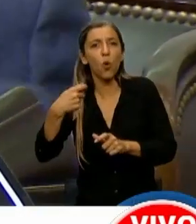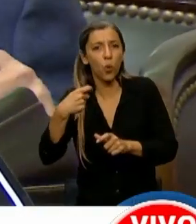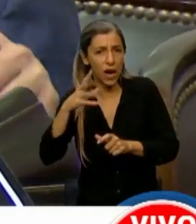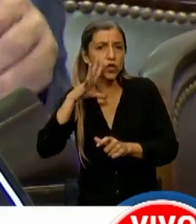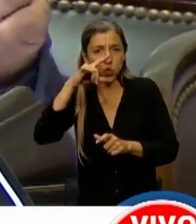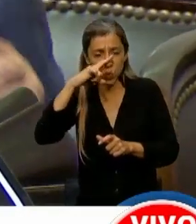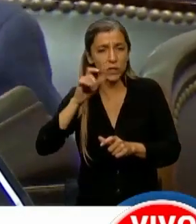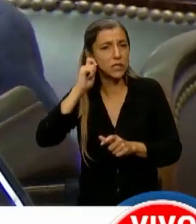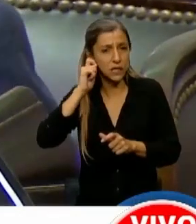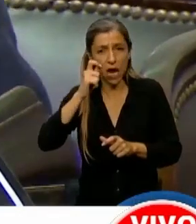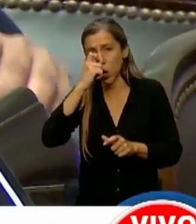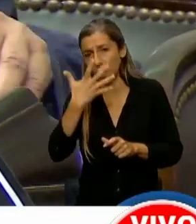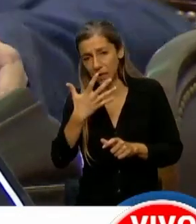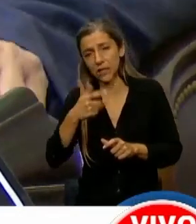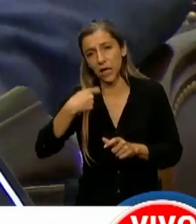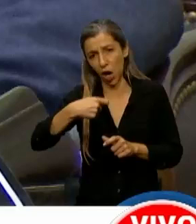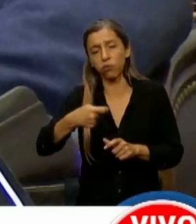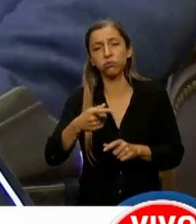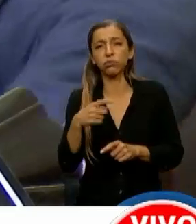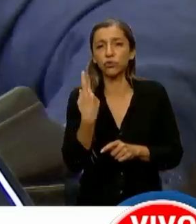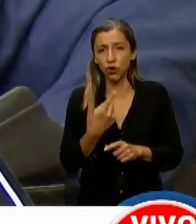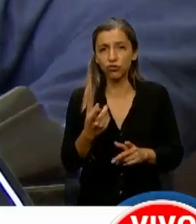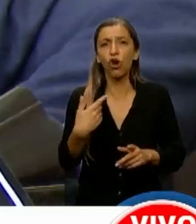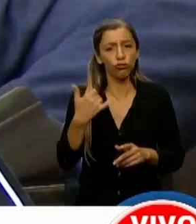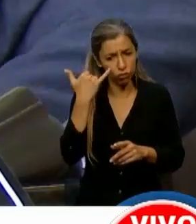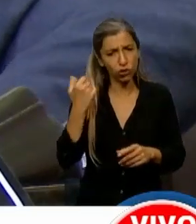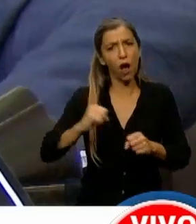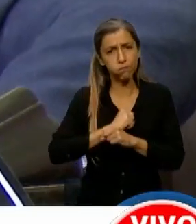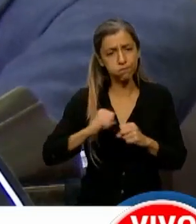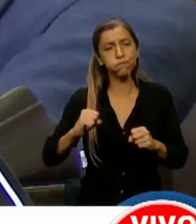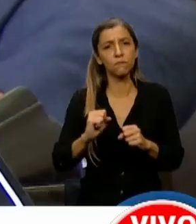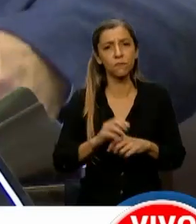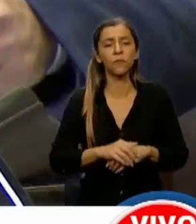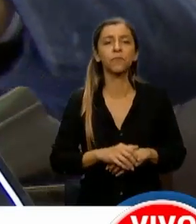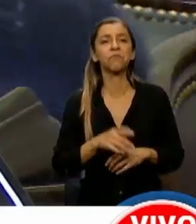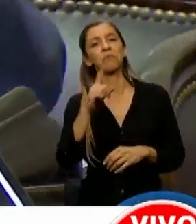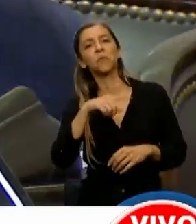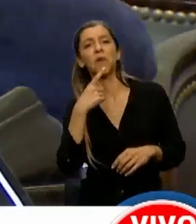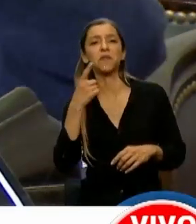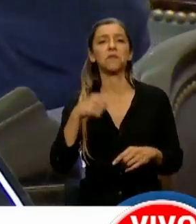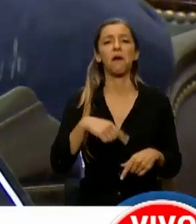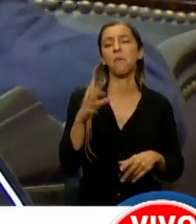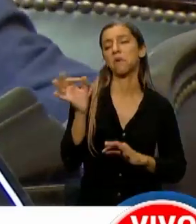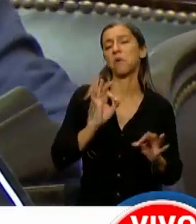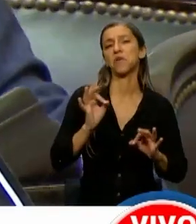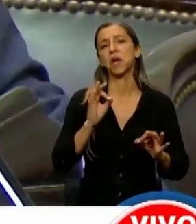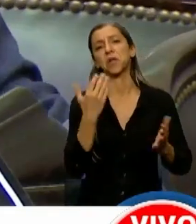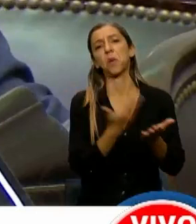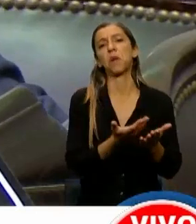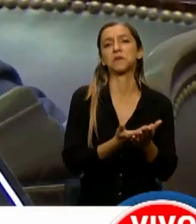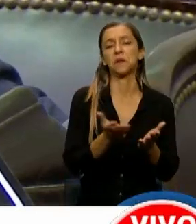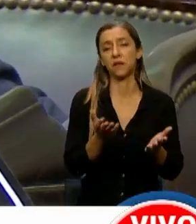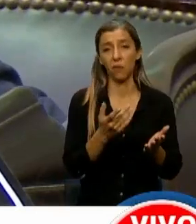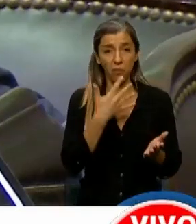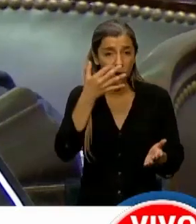de aporte. Todo lo hicimos nosotros. Ahora viene a decir, mirá, presentamos los proyectos cuando era hace 10 años